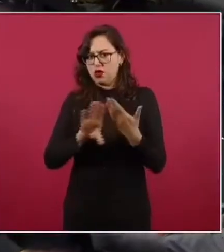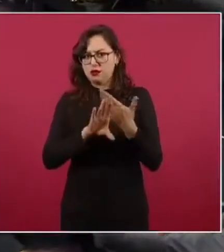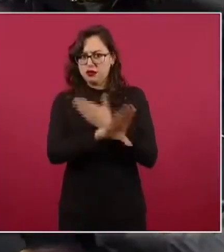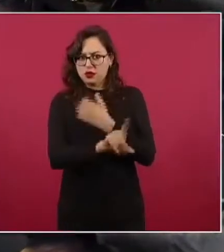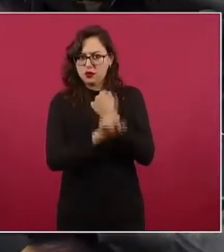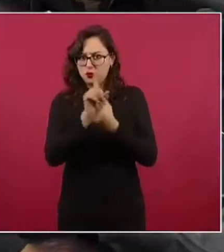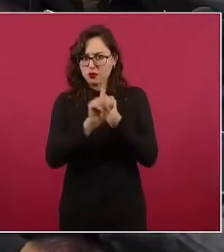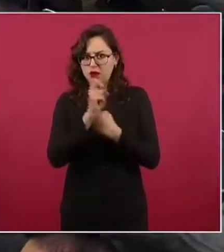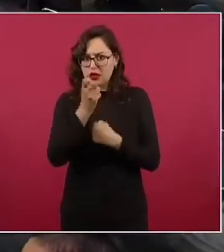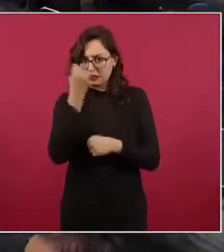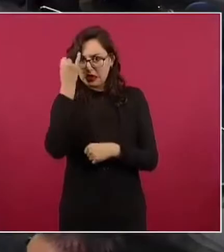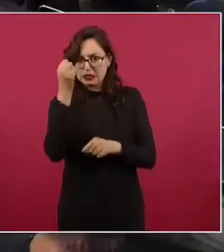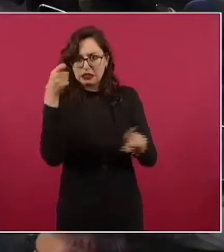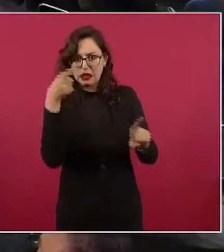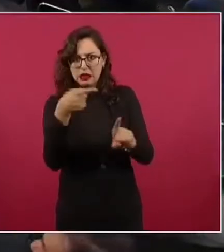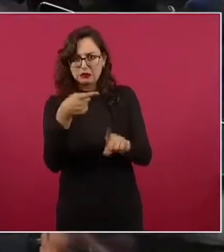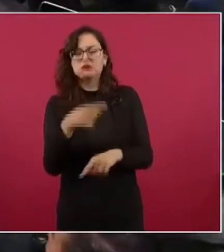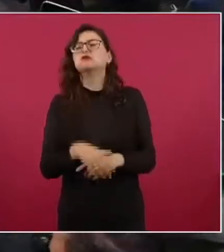es la idea. Bien, gracias.